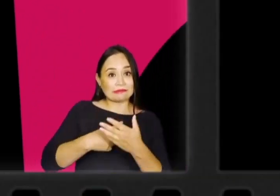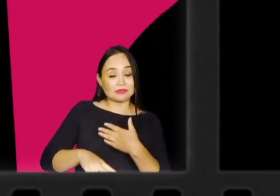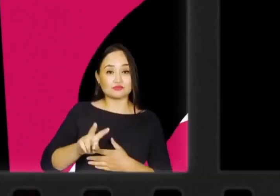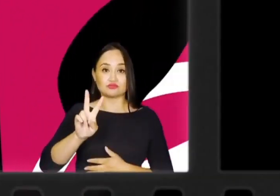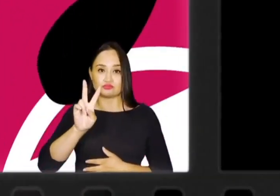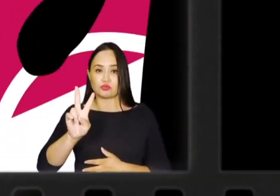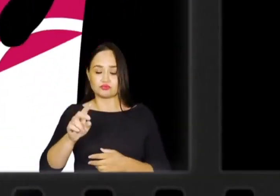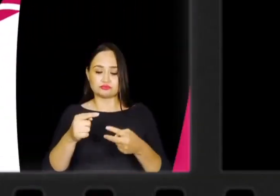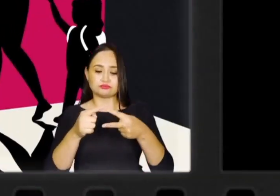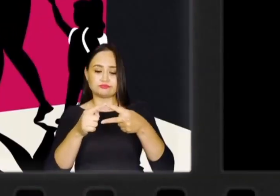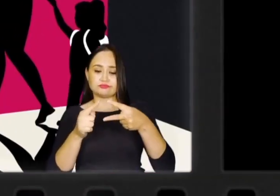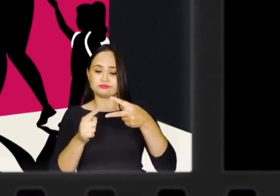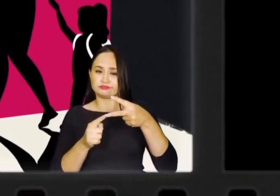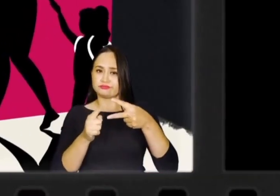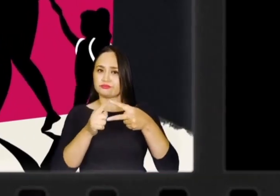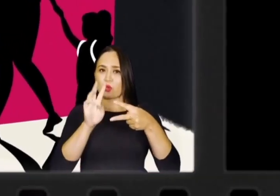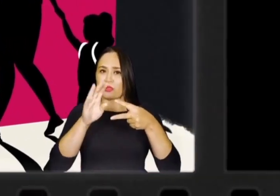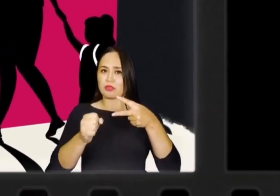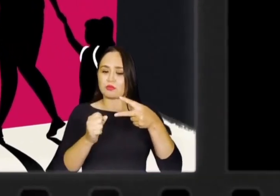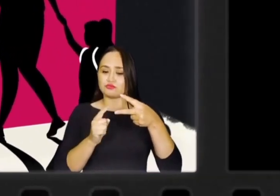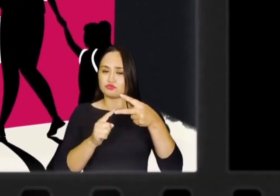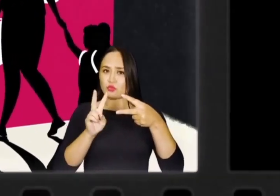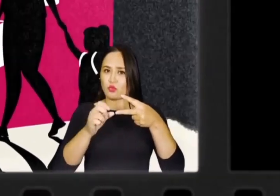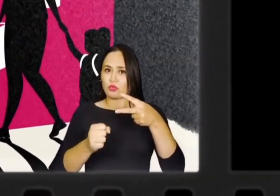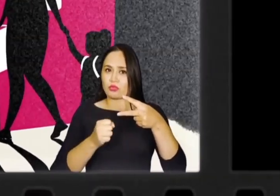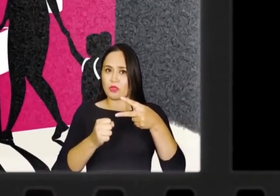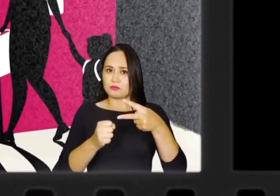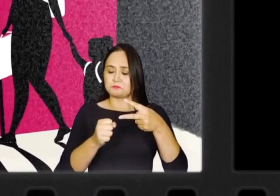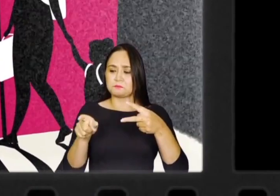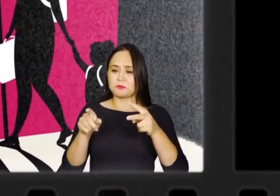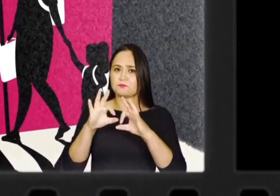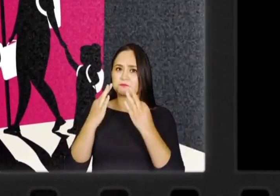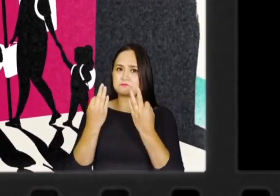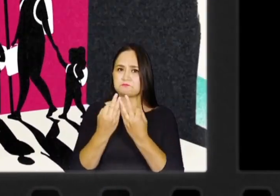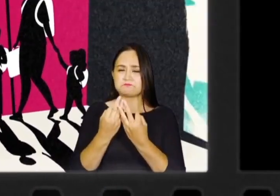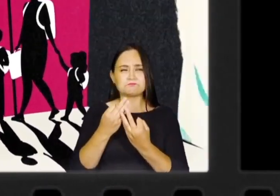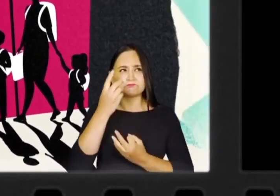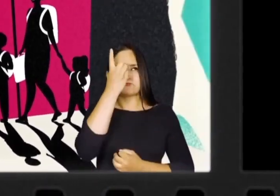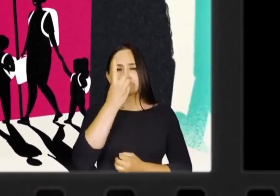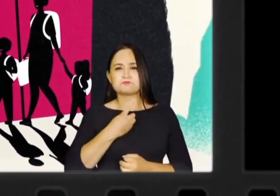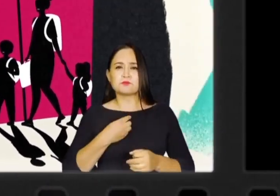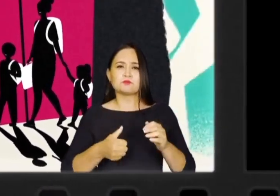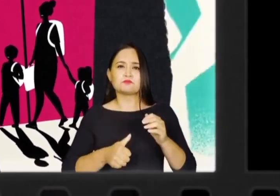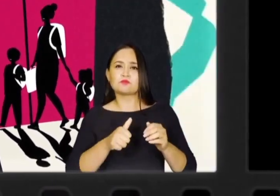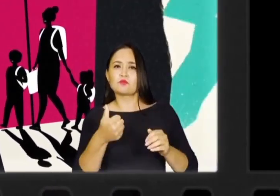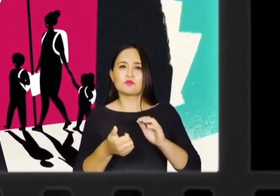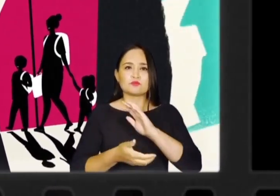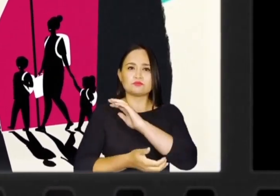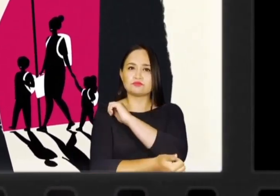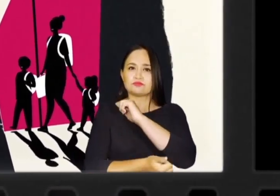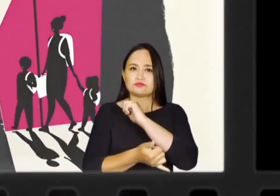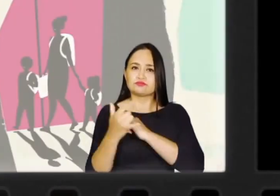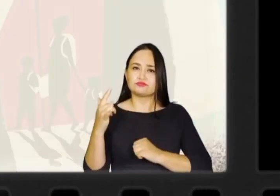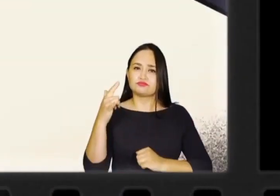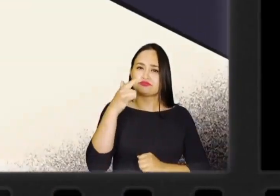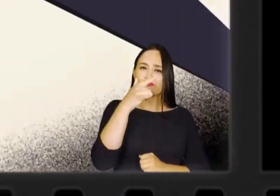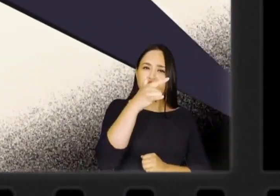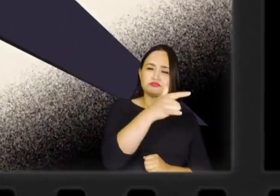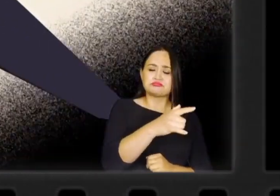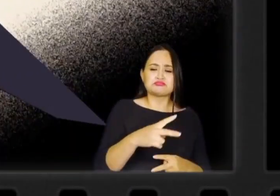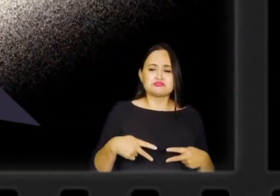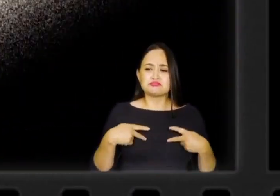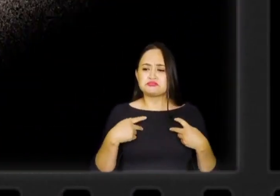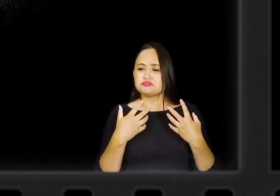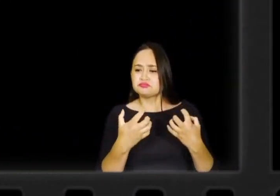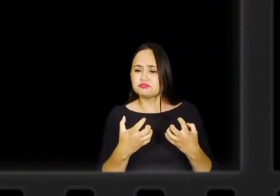Clara y sus hijos Juan y Susana, de 4 y 2 años, decidieron viajar a otro país en busca de nuevos medios de vida